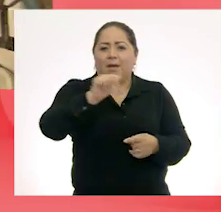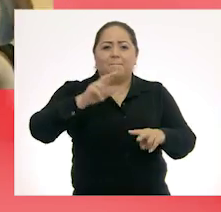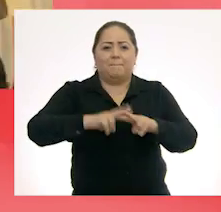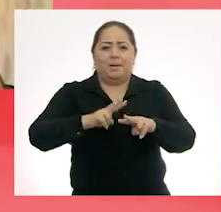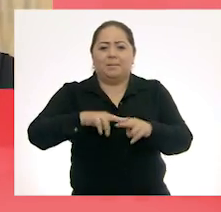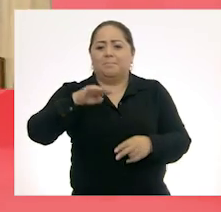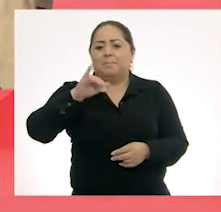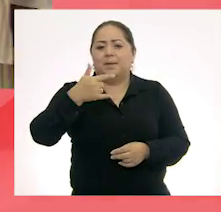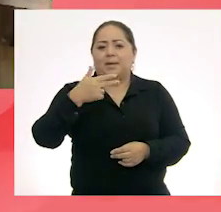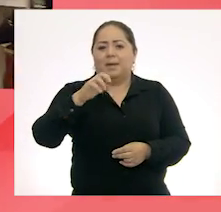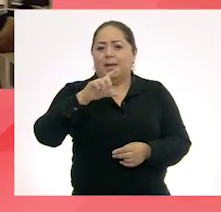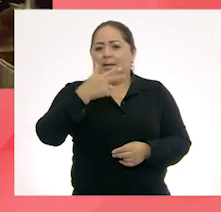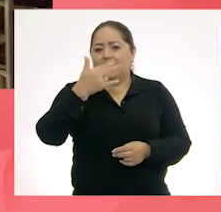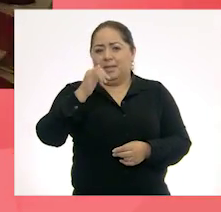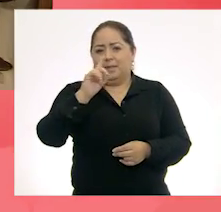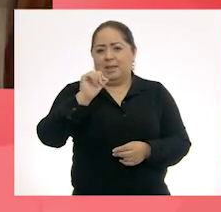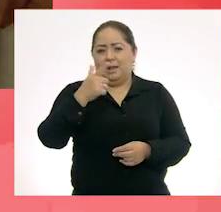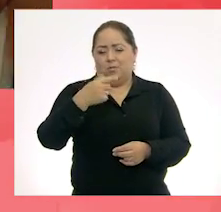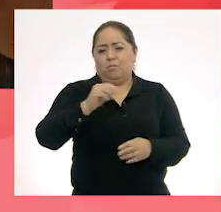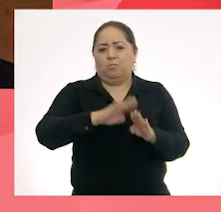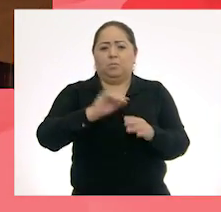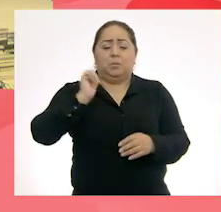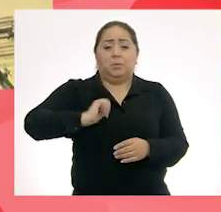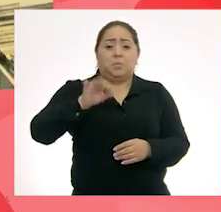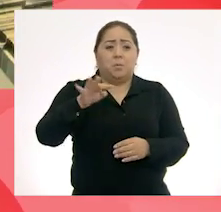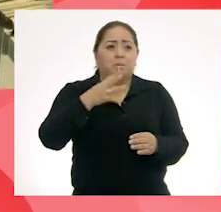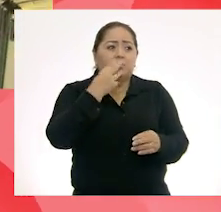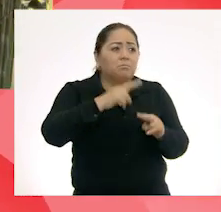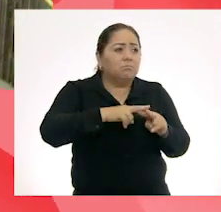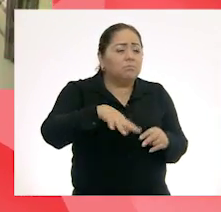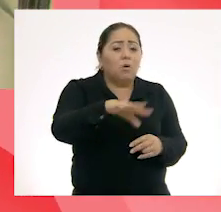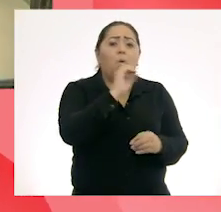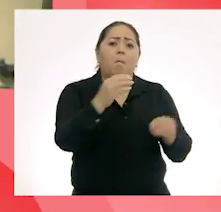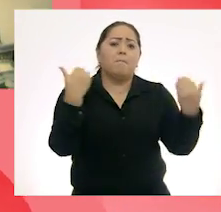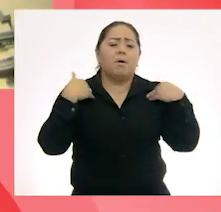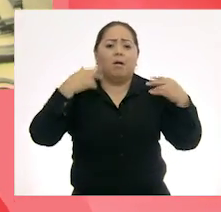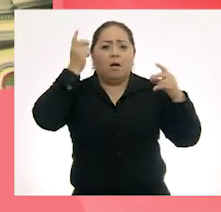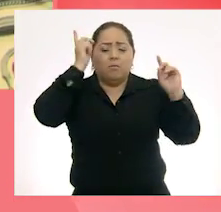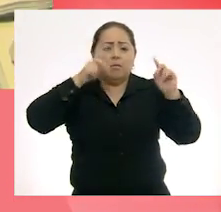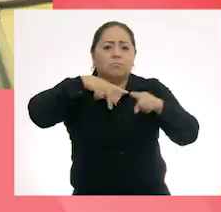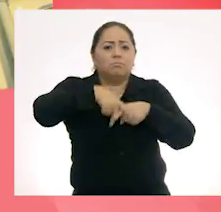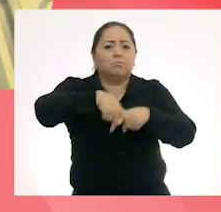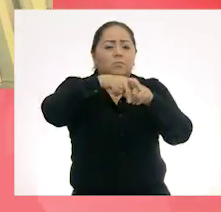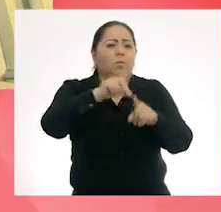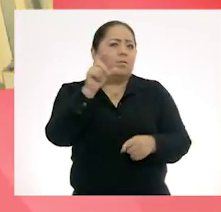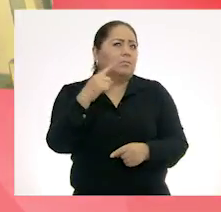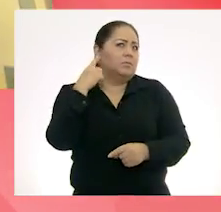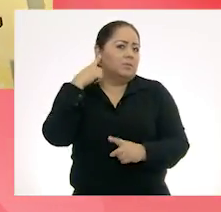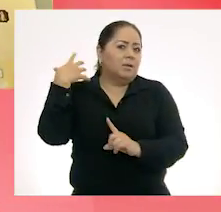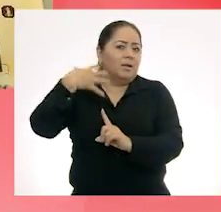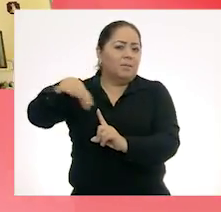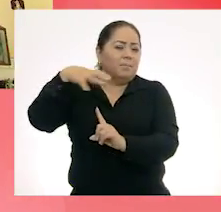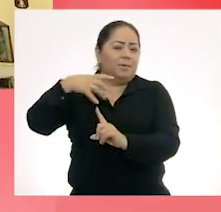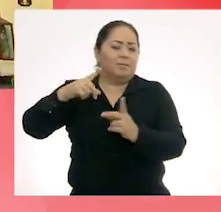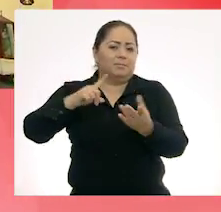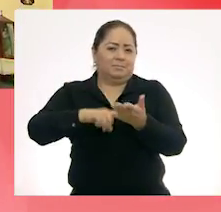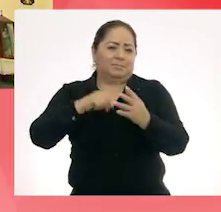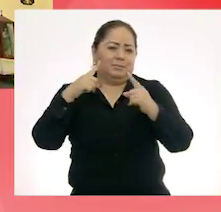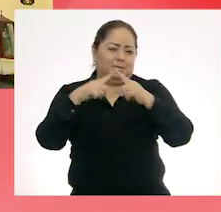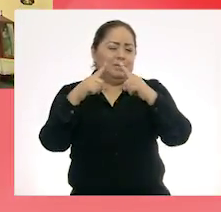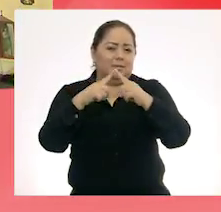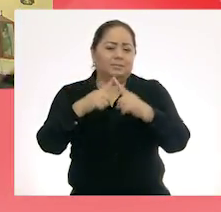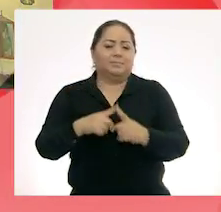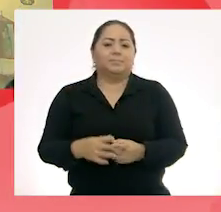Plaza Miguel Hidalgo con su hermoso kiosco del siglo XIX o dar un paseo a caballo mientras escuchas las campanas del Templo de Santa